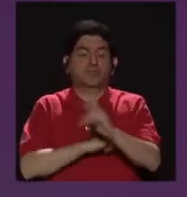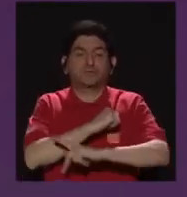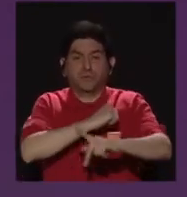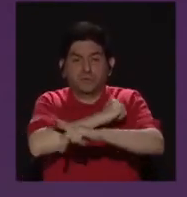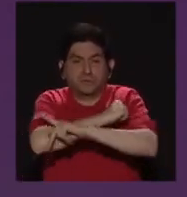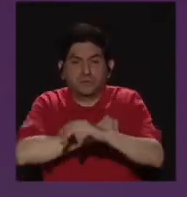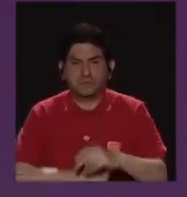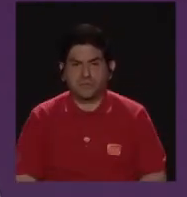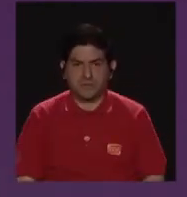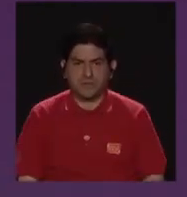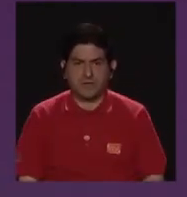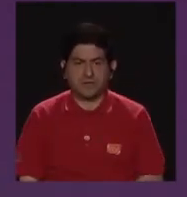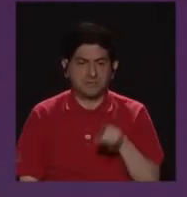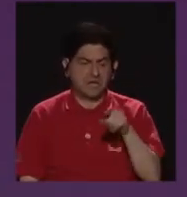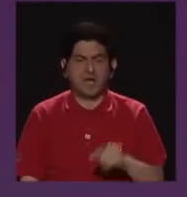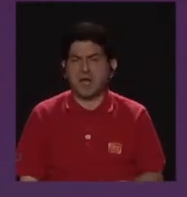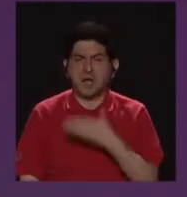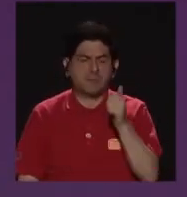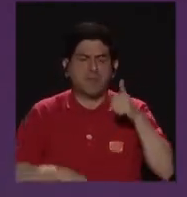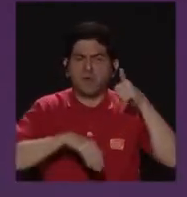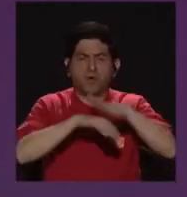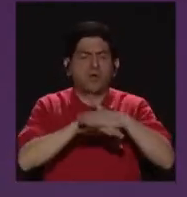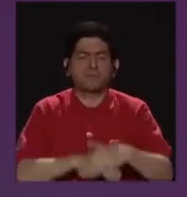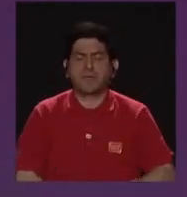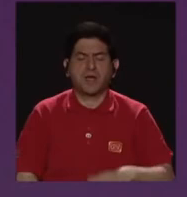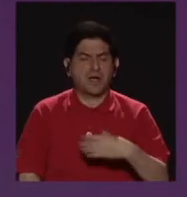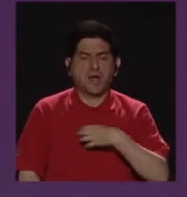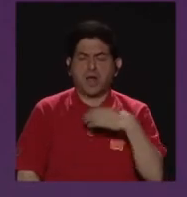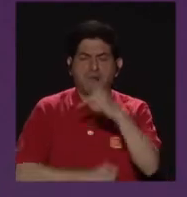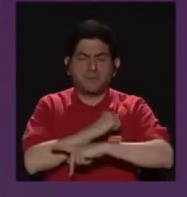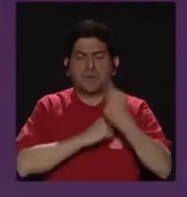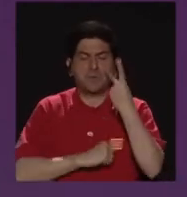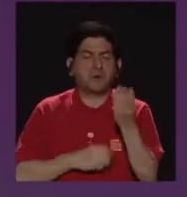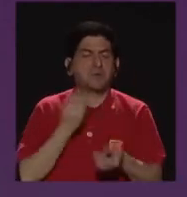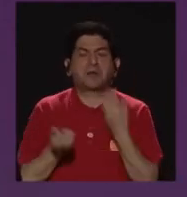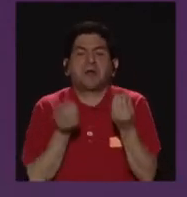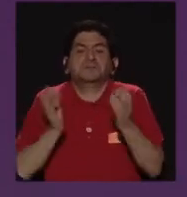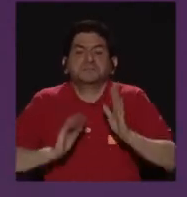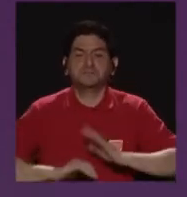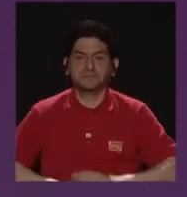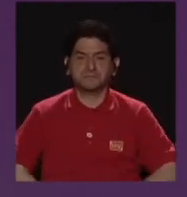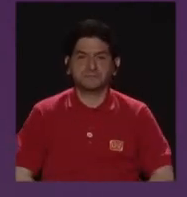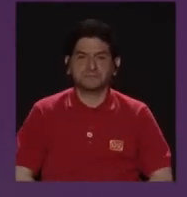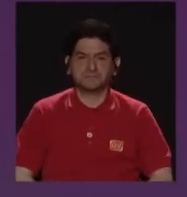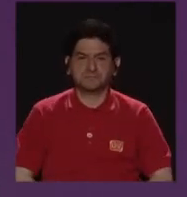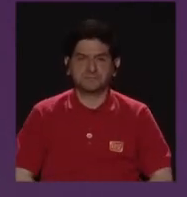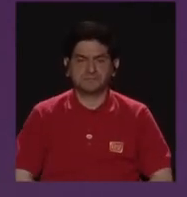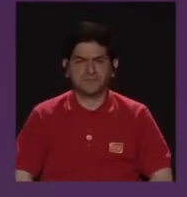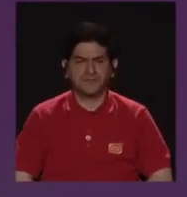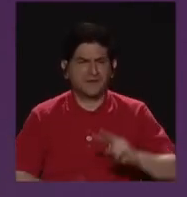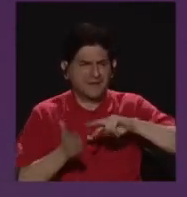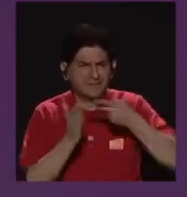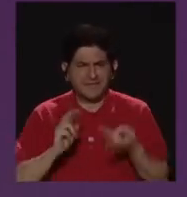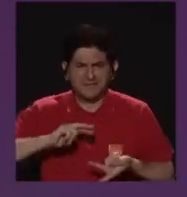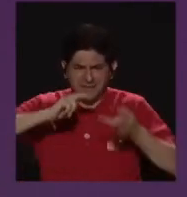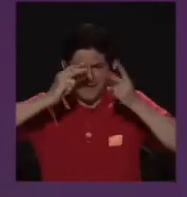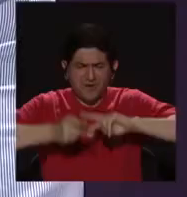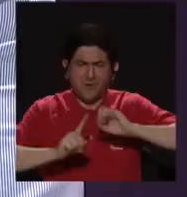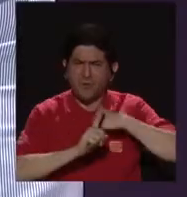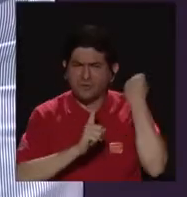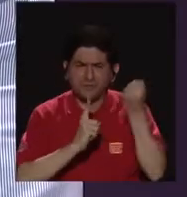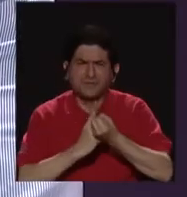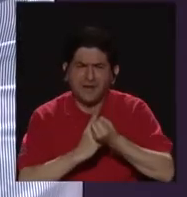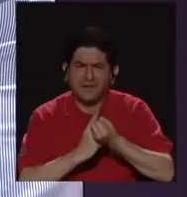hacen es más bien de entregarlos a sus propios estados para ver qué hacen con ellos verdad entonces díaz como toda una contradicción y